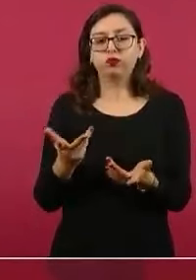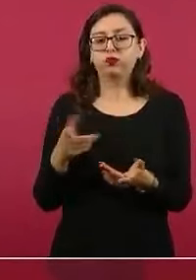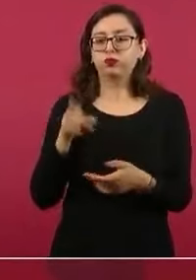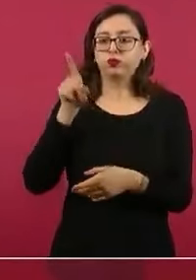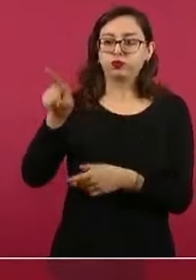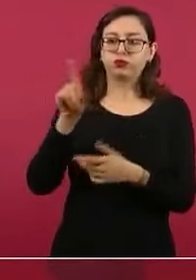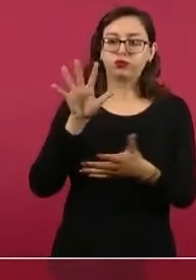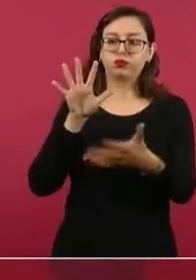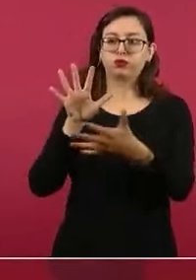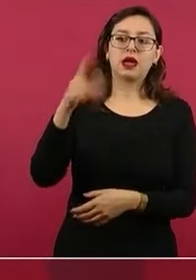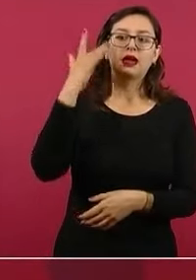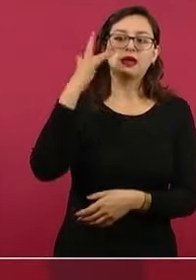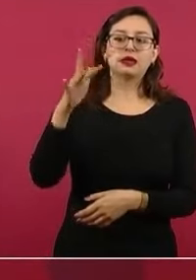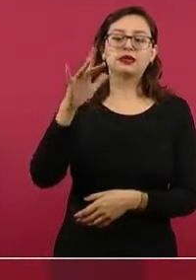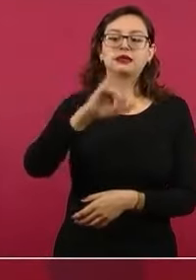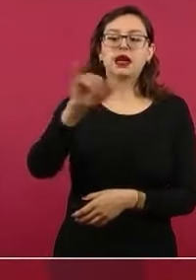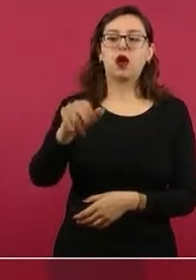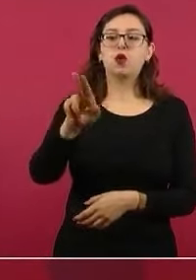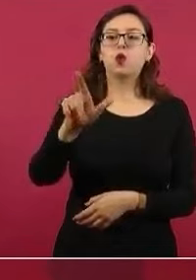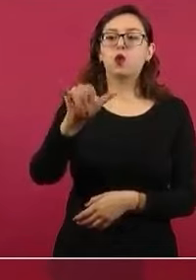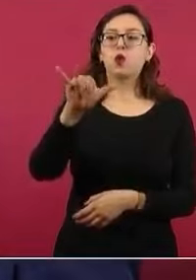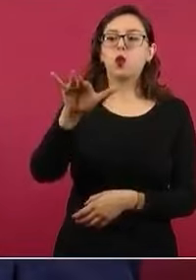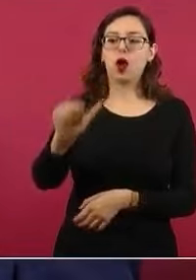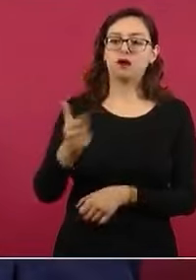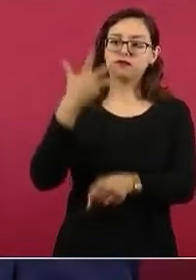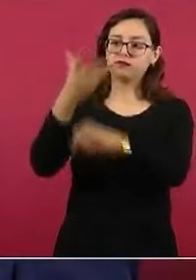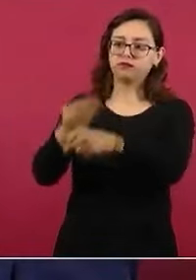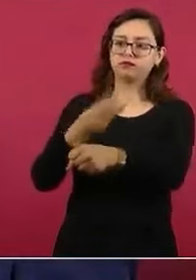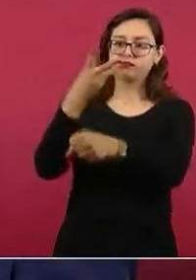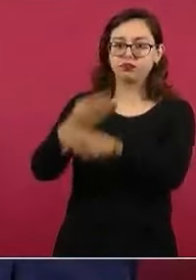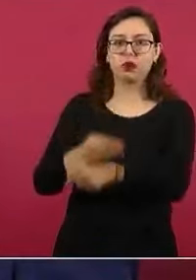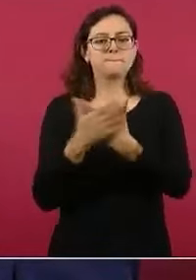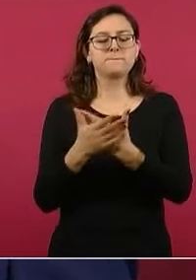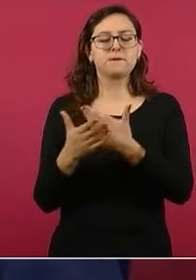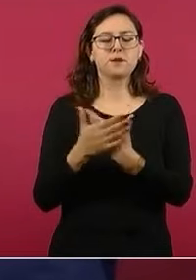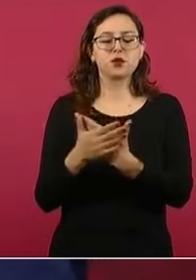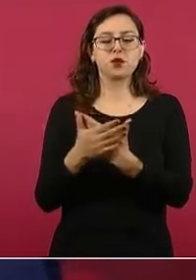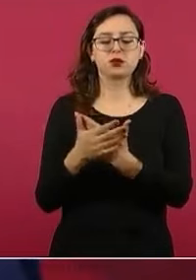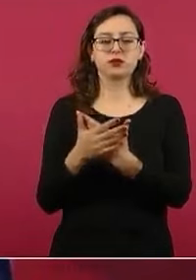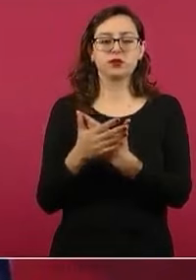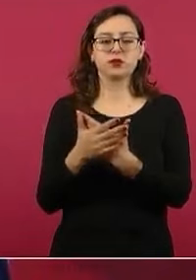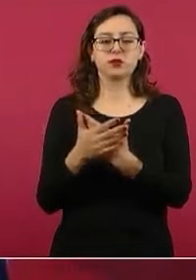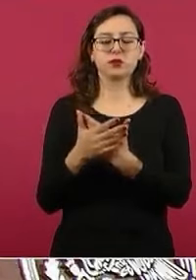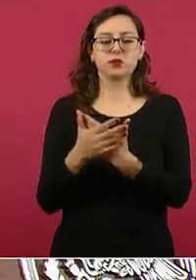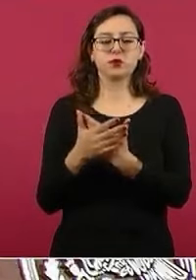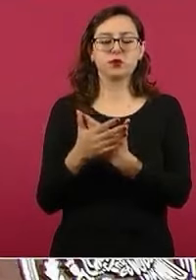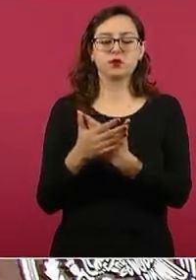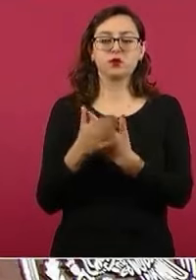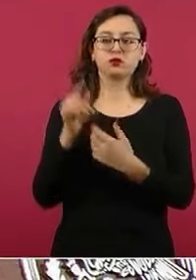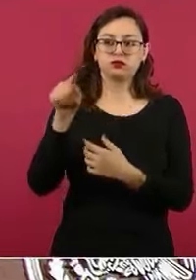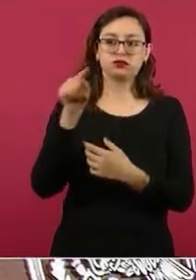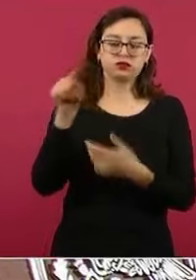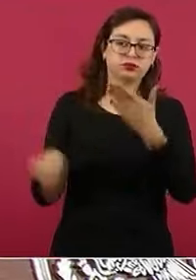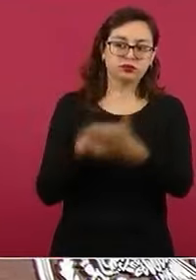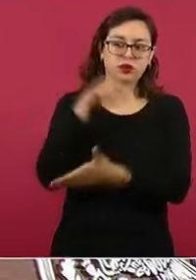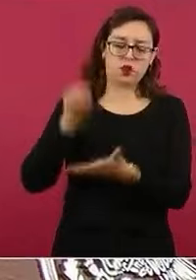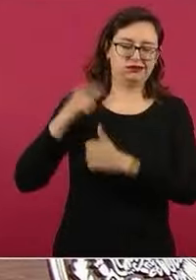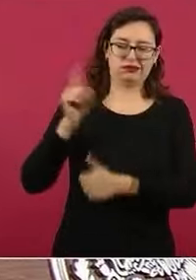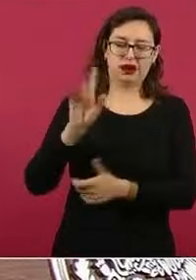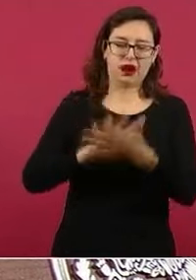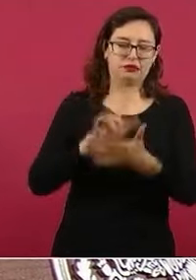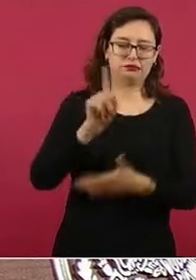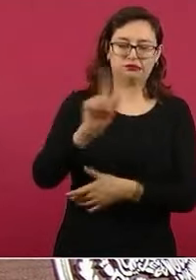del fuerte de San Juan de Ulúa, y va a estar terminada la obra de rehabilitación de ese fuerte